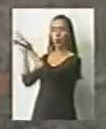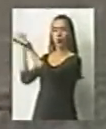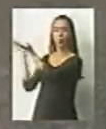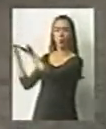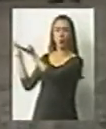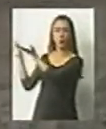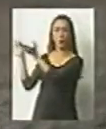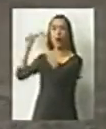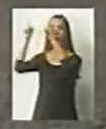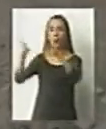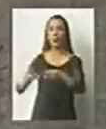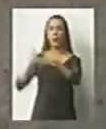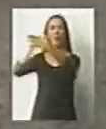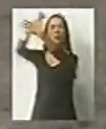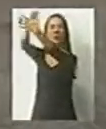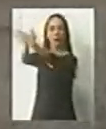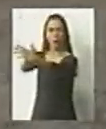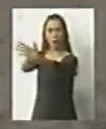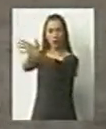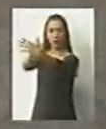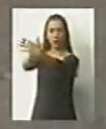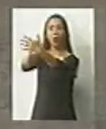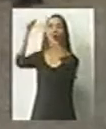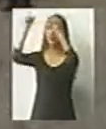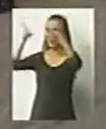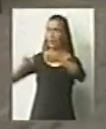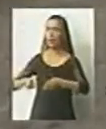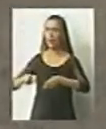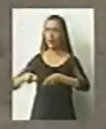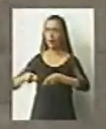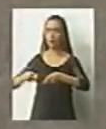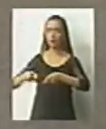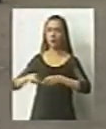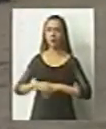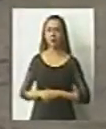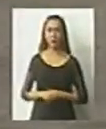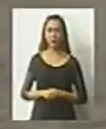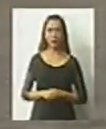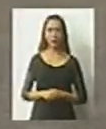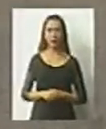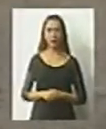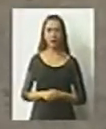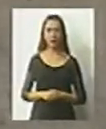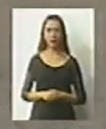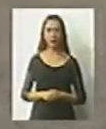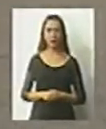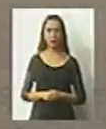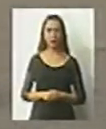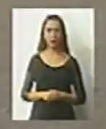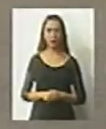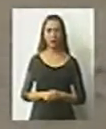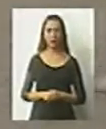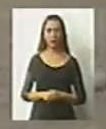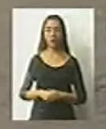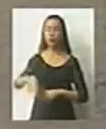sector más al fondo, son cinco manzanas que eran conocido el sector como el Obrador. A raíz de ello y al